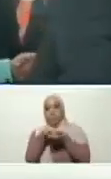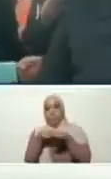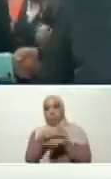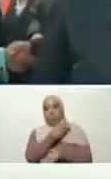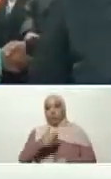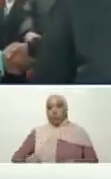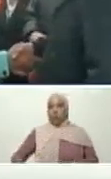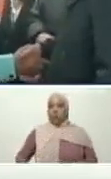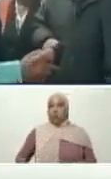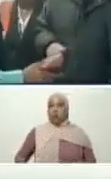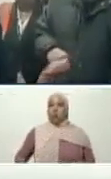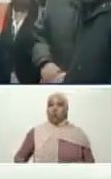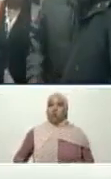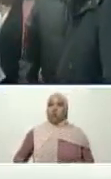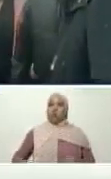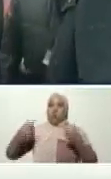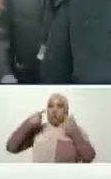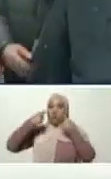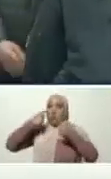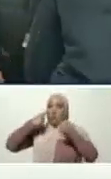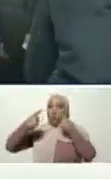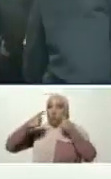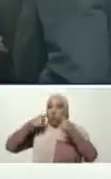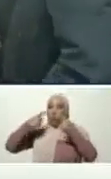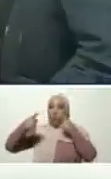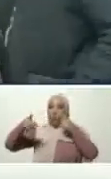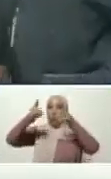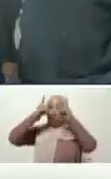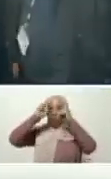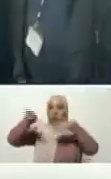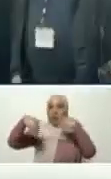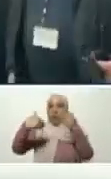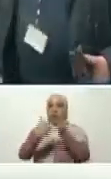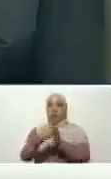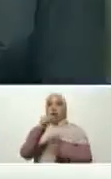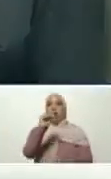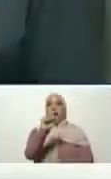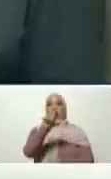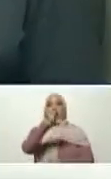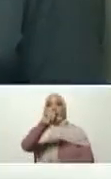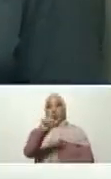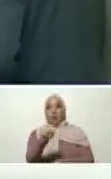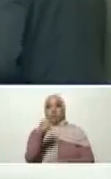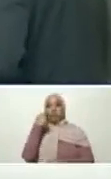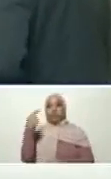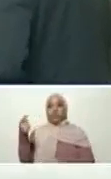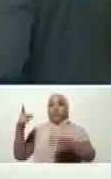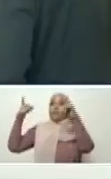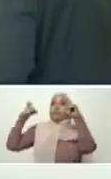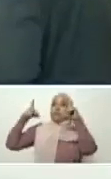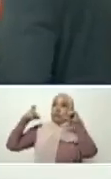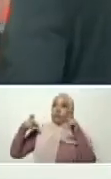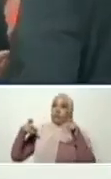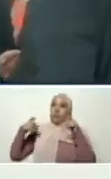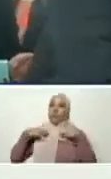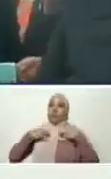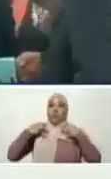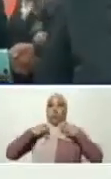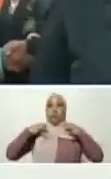presidencia. Mira, esta gente está a pilas, ¿ves? Yo digo que la vicepresidenta llegó a La Haya, y ahí está, mira la imagen, su camisa